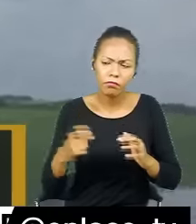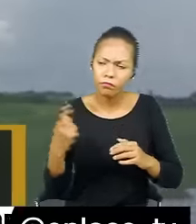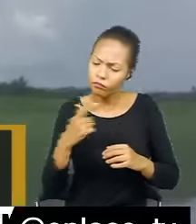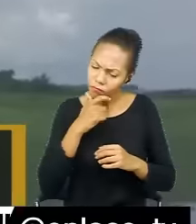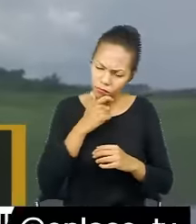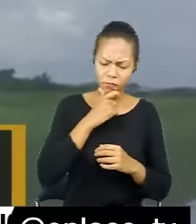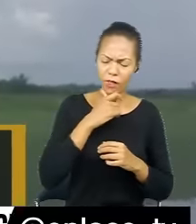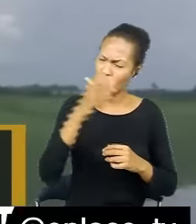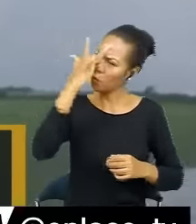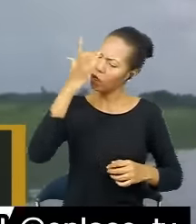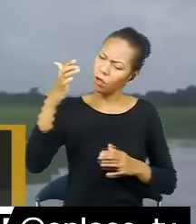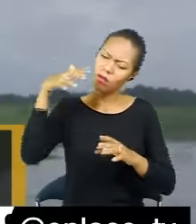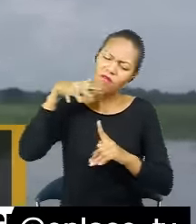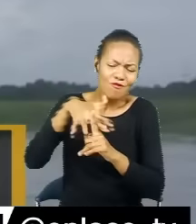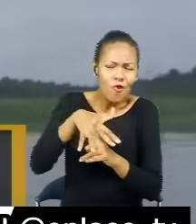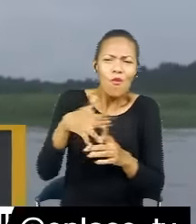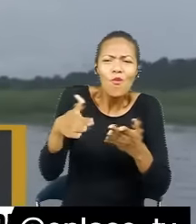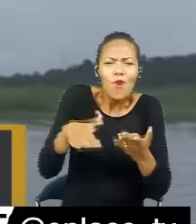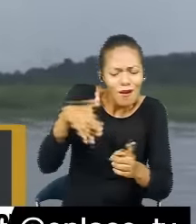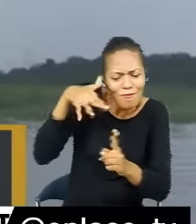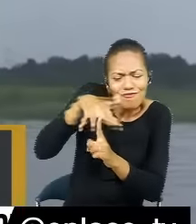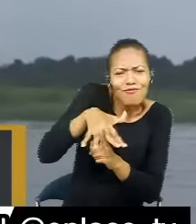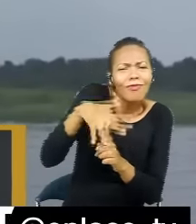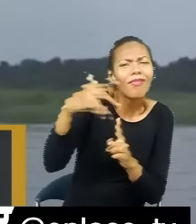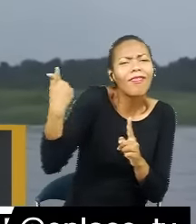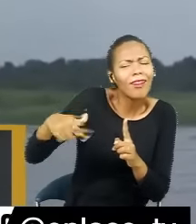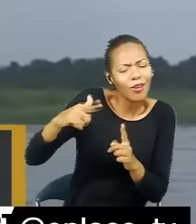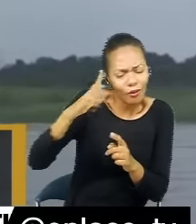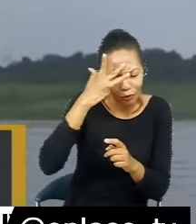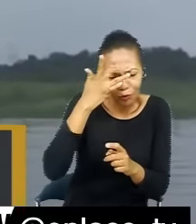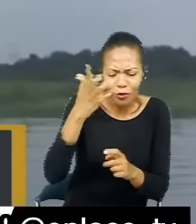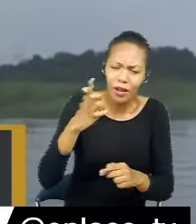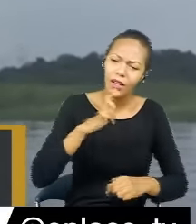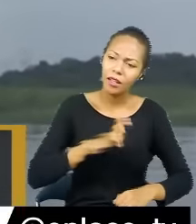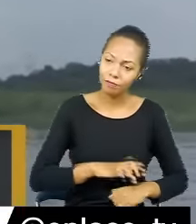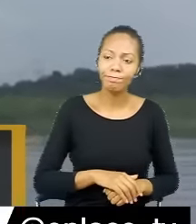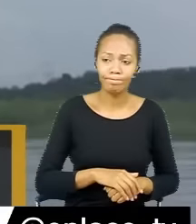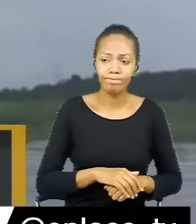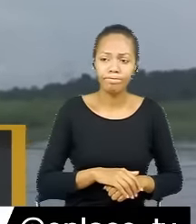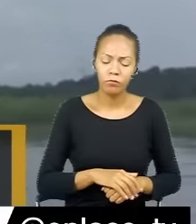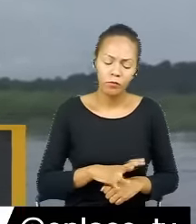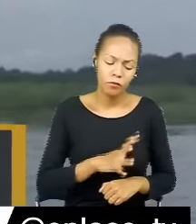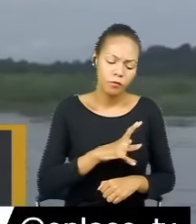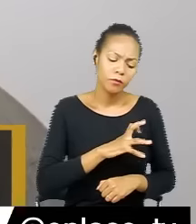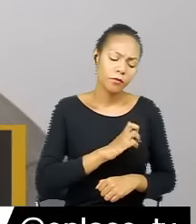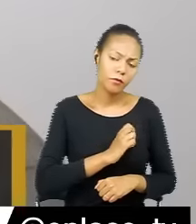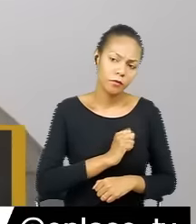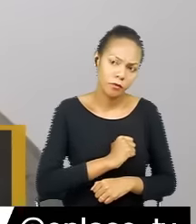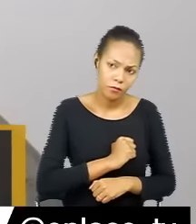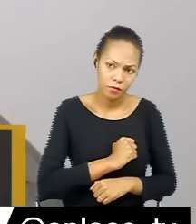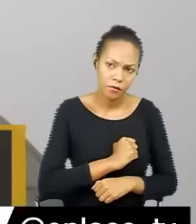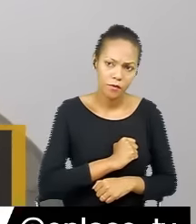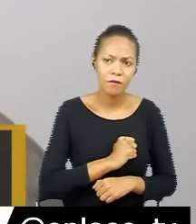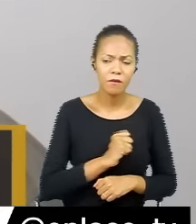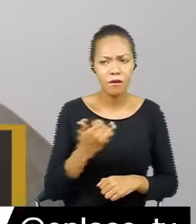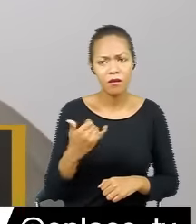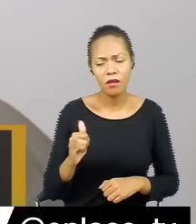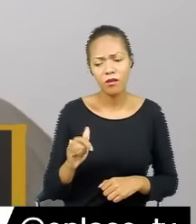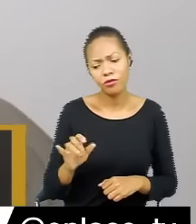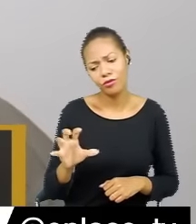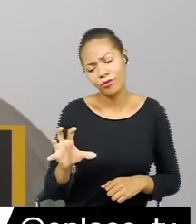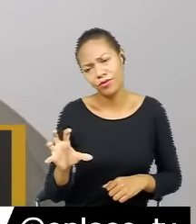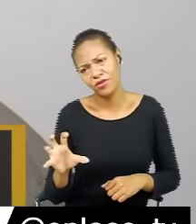estudios correspondientes para detectar y determinar cuál fue la causa de esta mortalidad. Afortunadamente ya estaba a unos días de descomposición, sin embargo se van a hacer